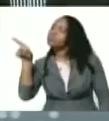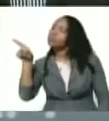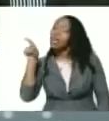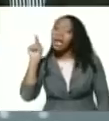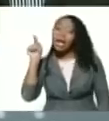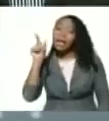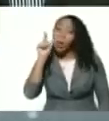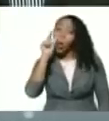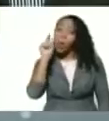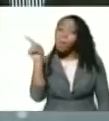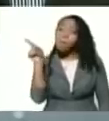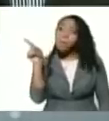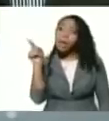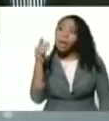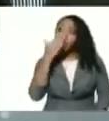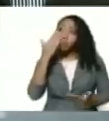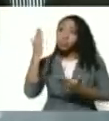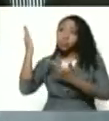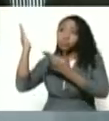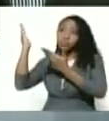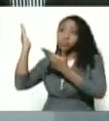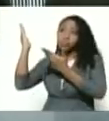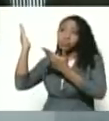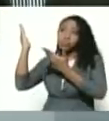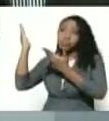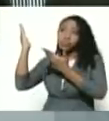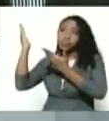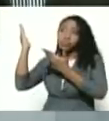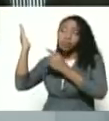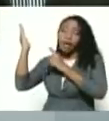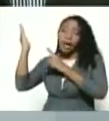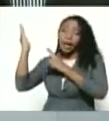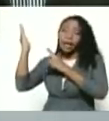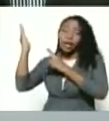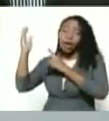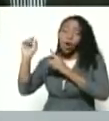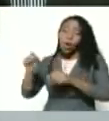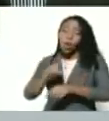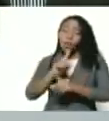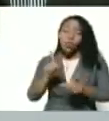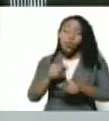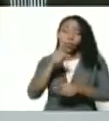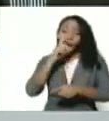Este hombre que ustedes ven ahí en esa entrevista cumple 87 años.